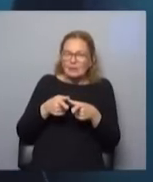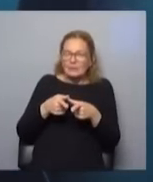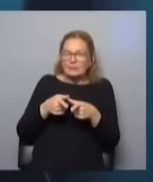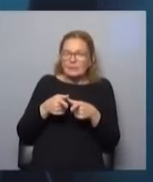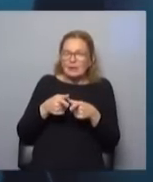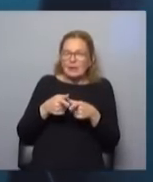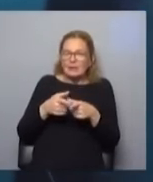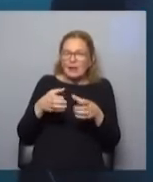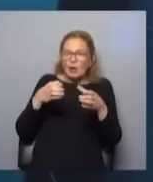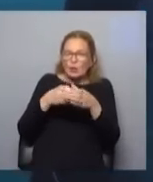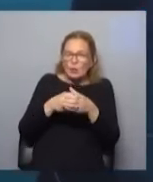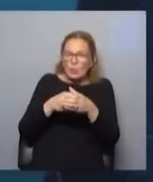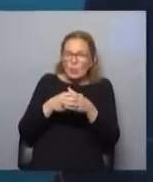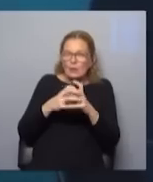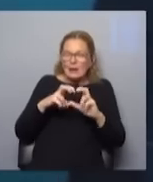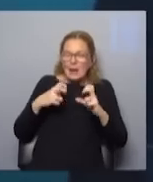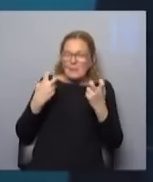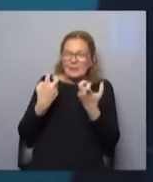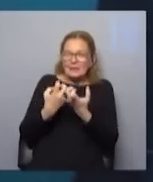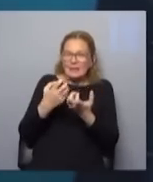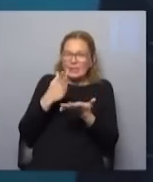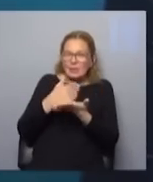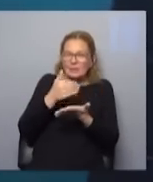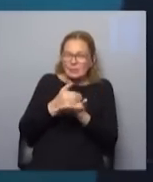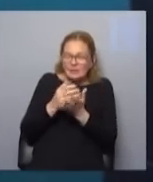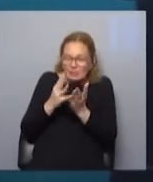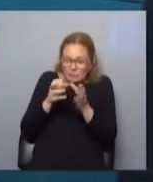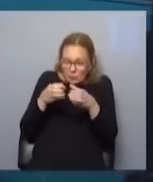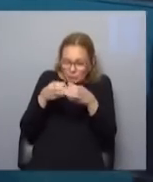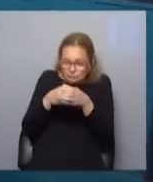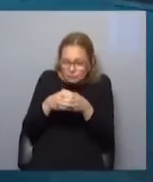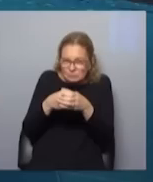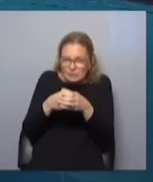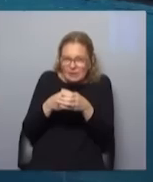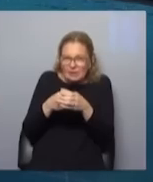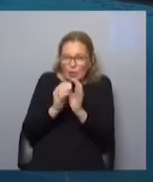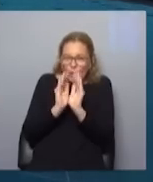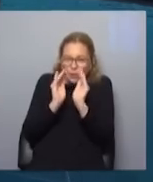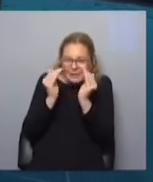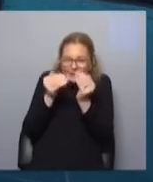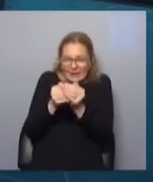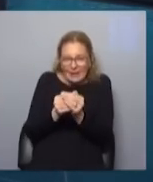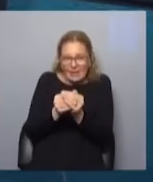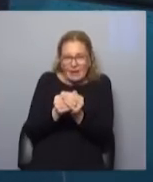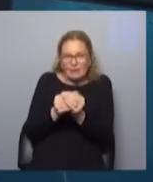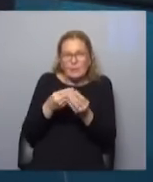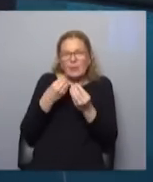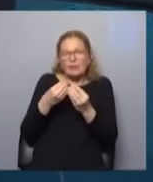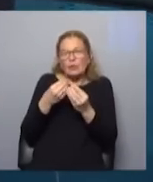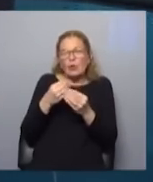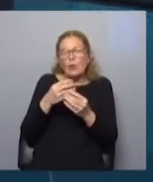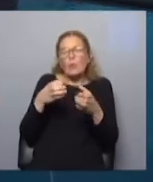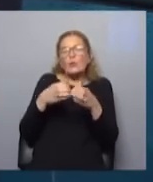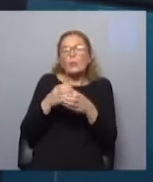hacia la fuerza política y en la mesa departamental también se centralizó y también se quedó encerrada lo que nos pasó como